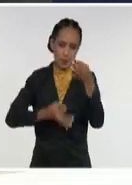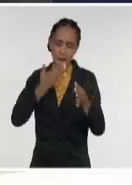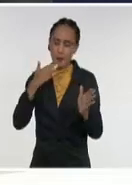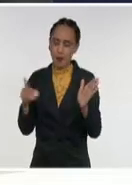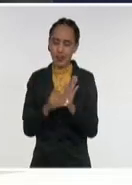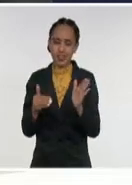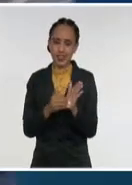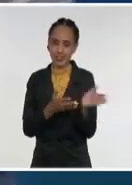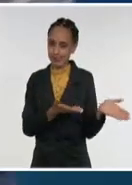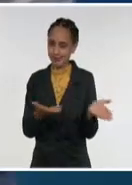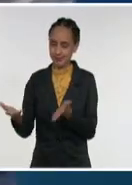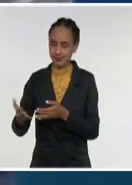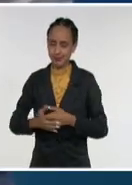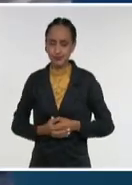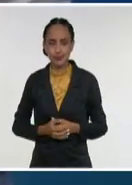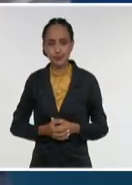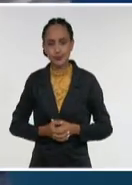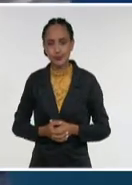Adelante.